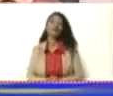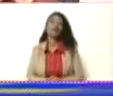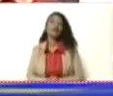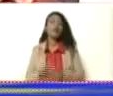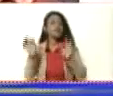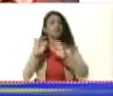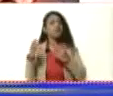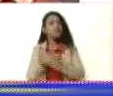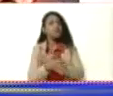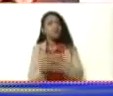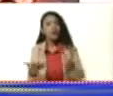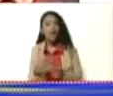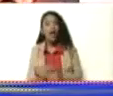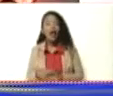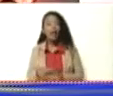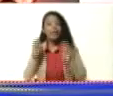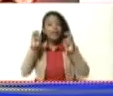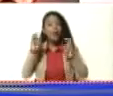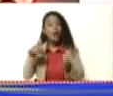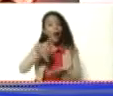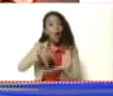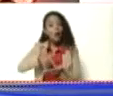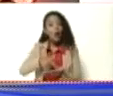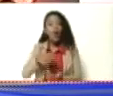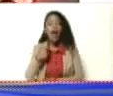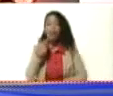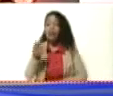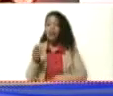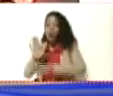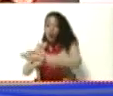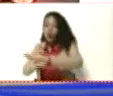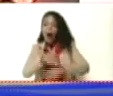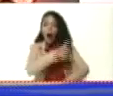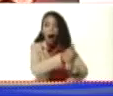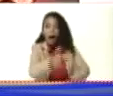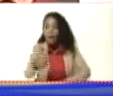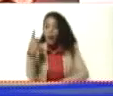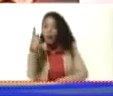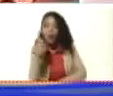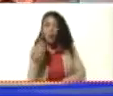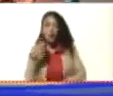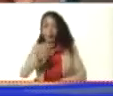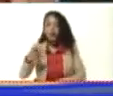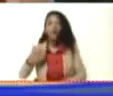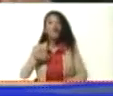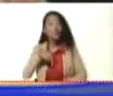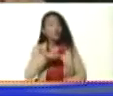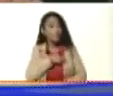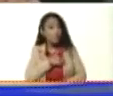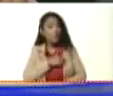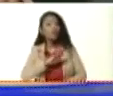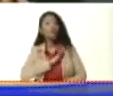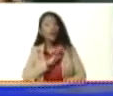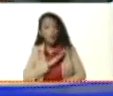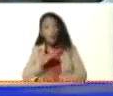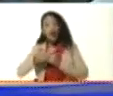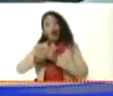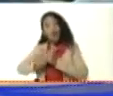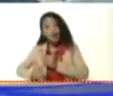de Carabobo, le he dicho a cada uno de los premiados, nosotros tenemos que